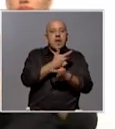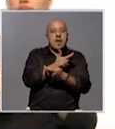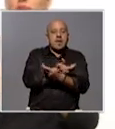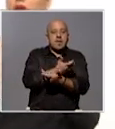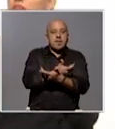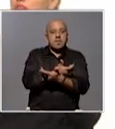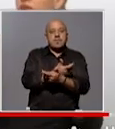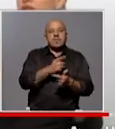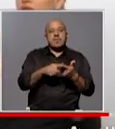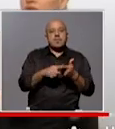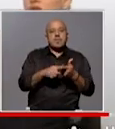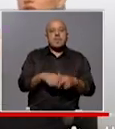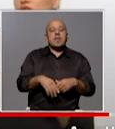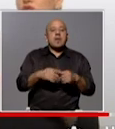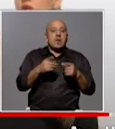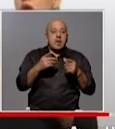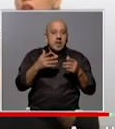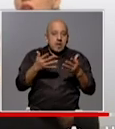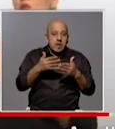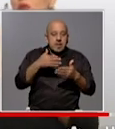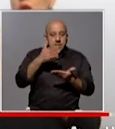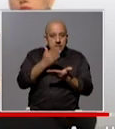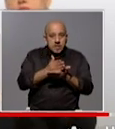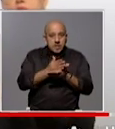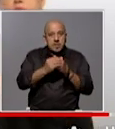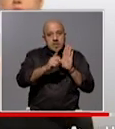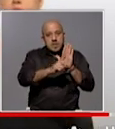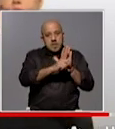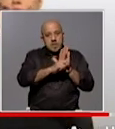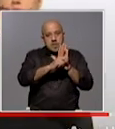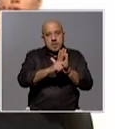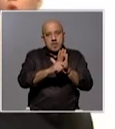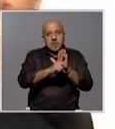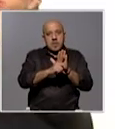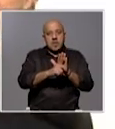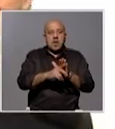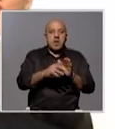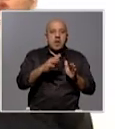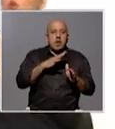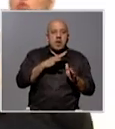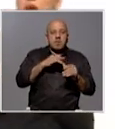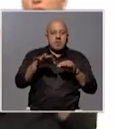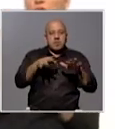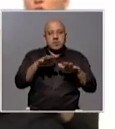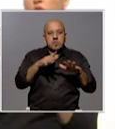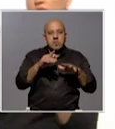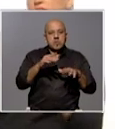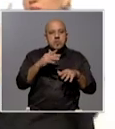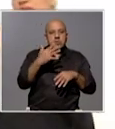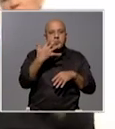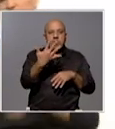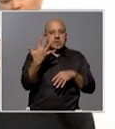sustantivamente aún así la mitad de la ley genera discrepancias hay aproximadamente un